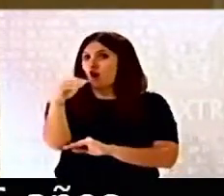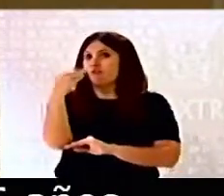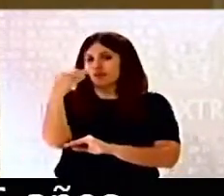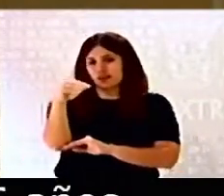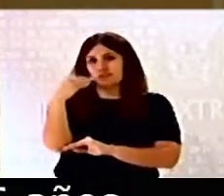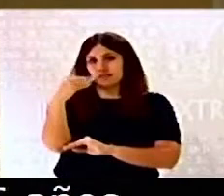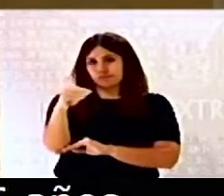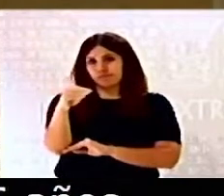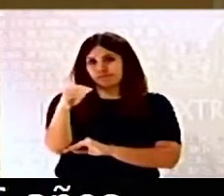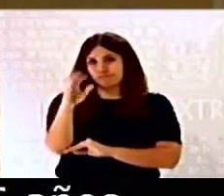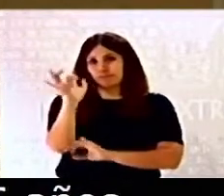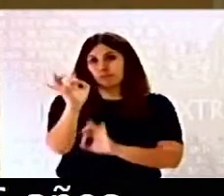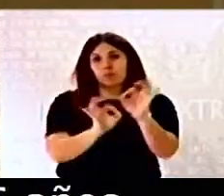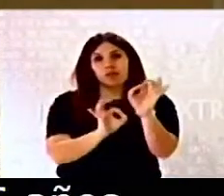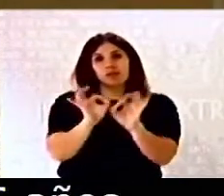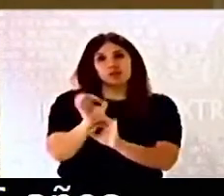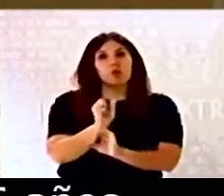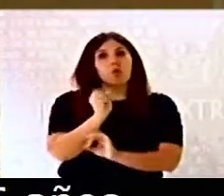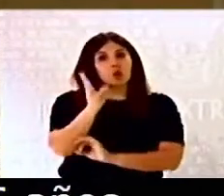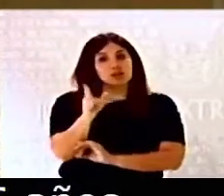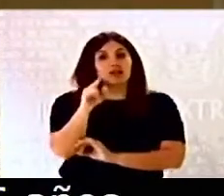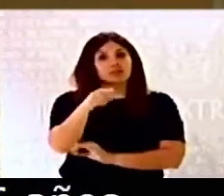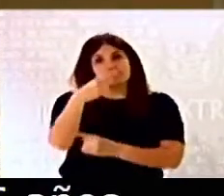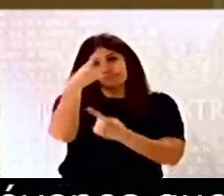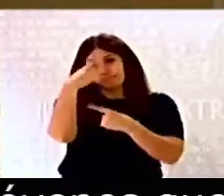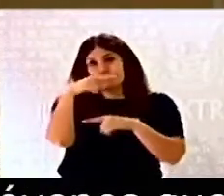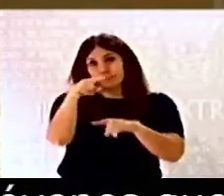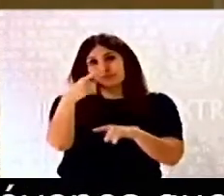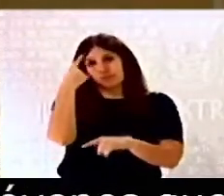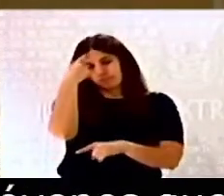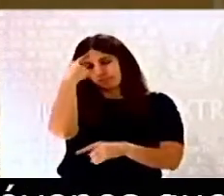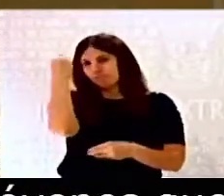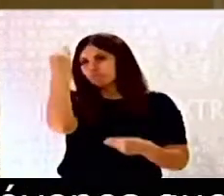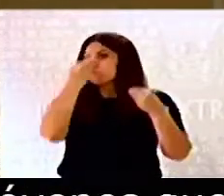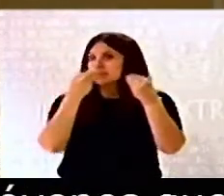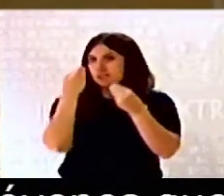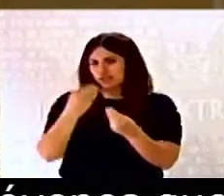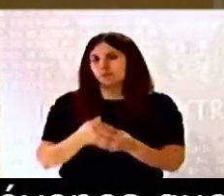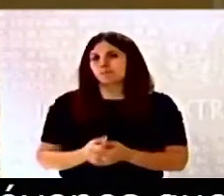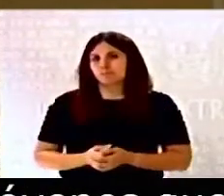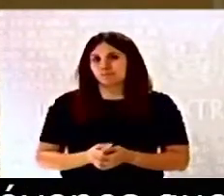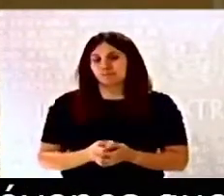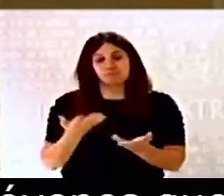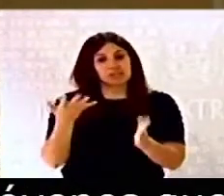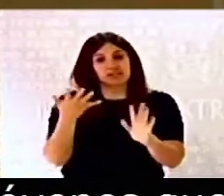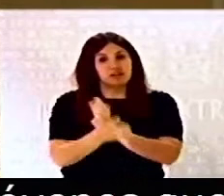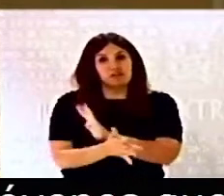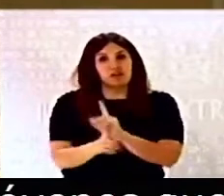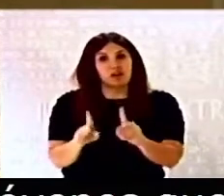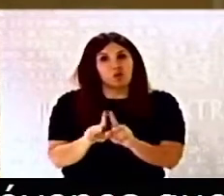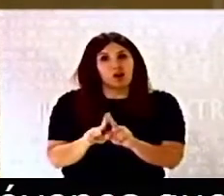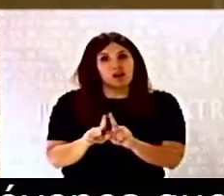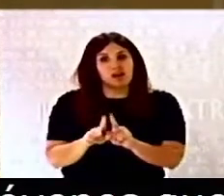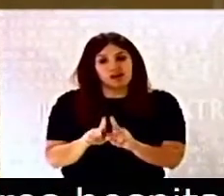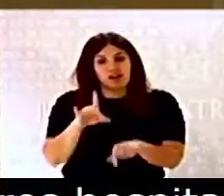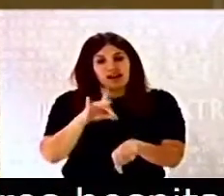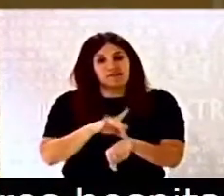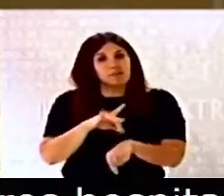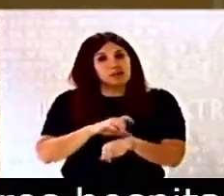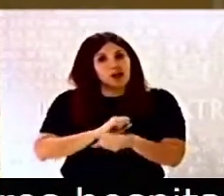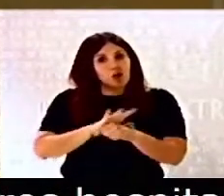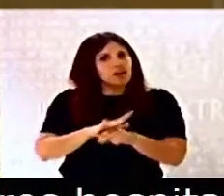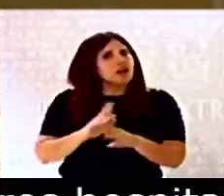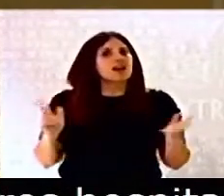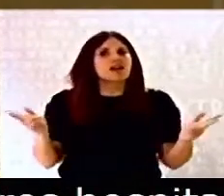jóvenes que están en este momento ingresados en nuestros hospitales y que suponen que tienen una enfermedad grave, que al menos han